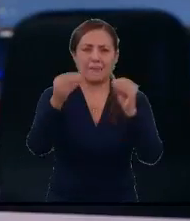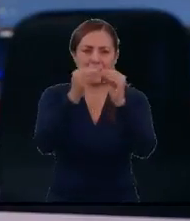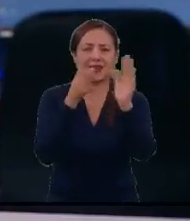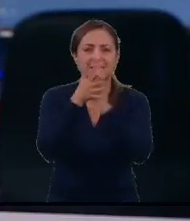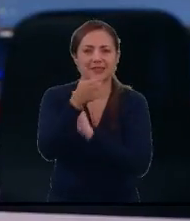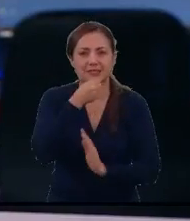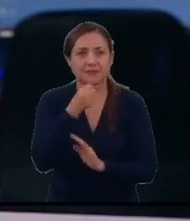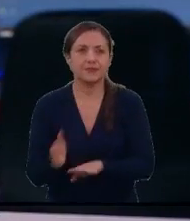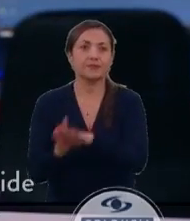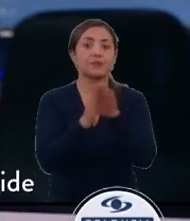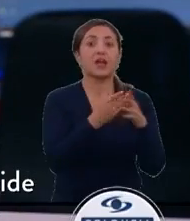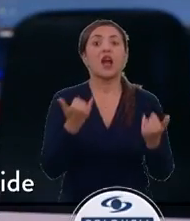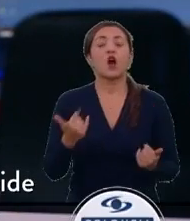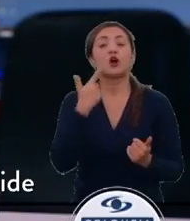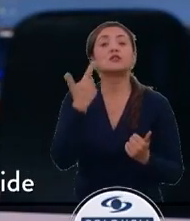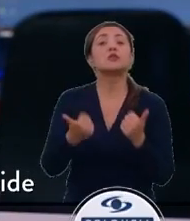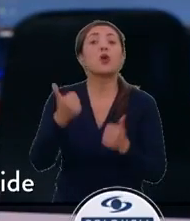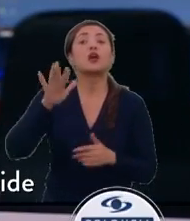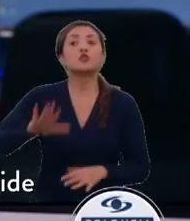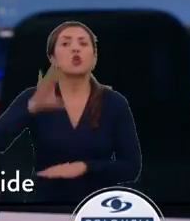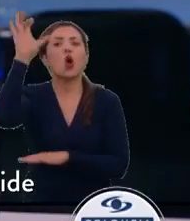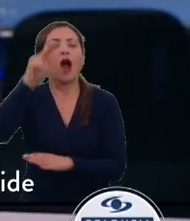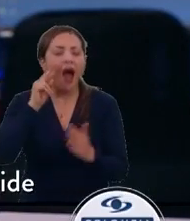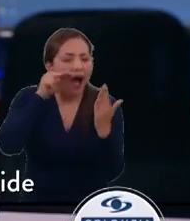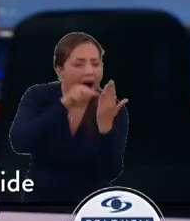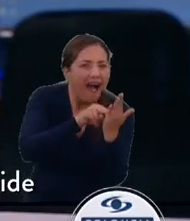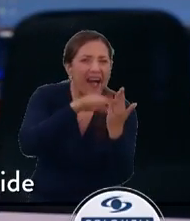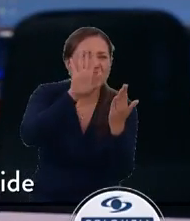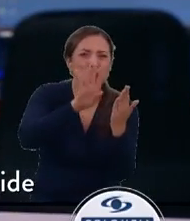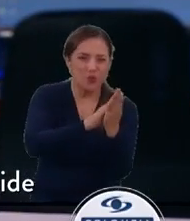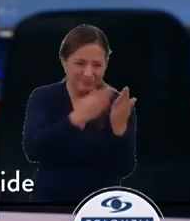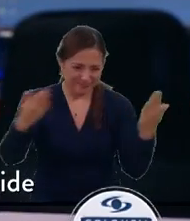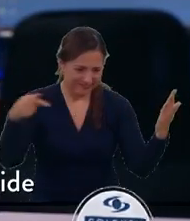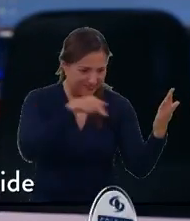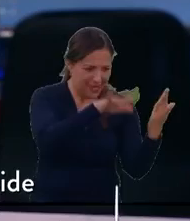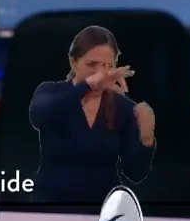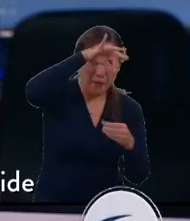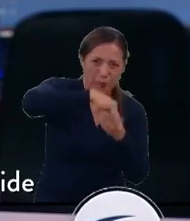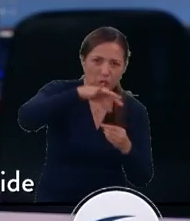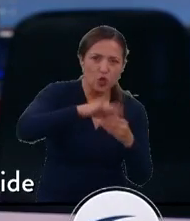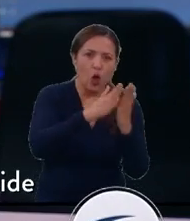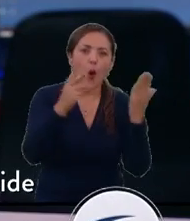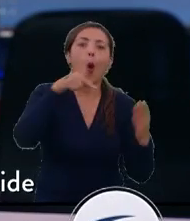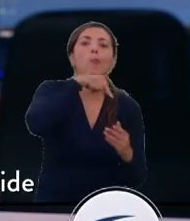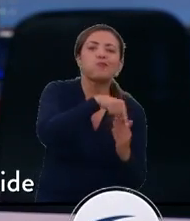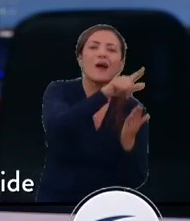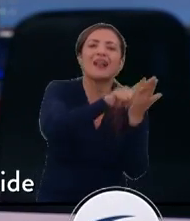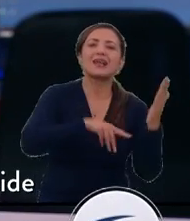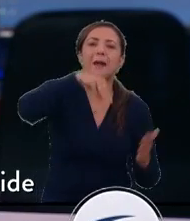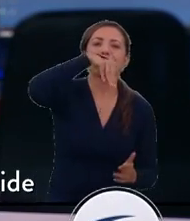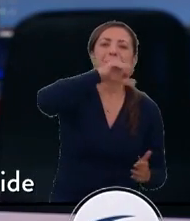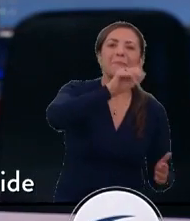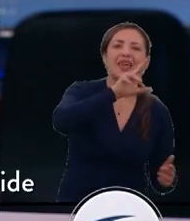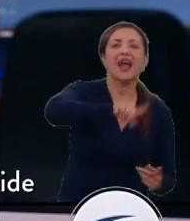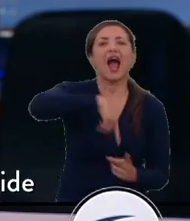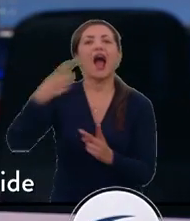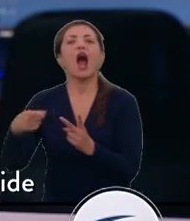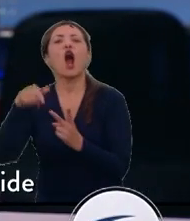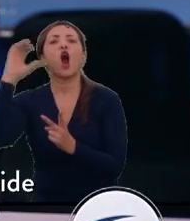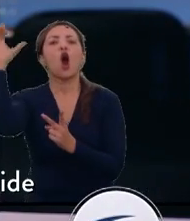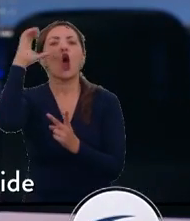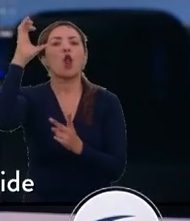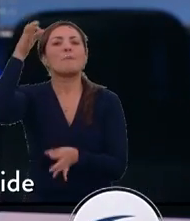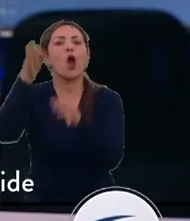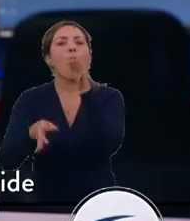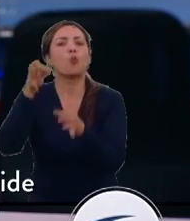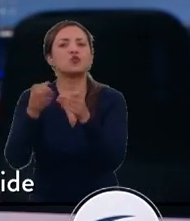39. Una de las listas que los colombianos encontrarán en el tarjetón al Senado es la de Mira y Colombia Justa Libres, dos partidos